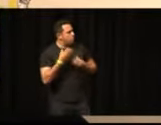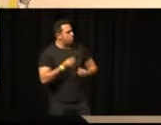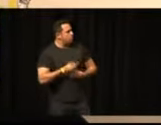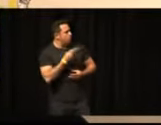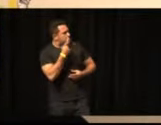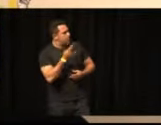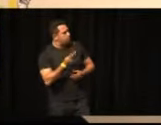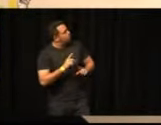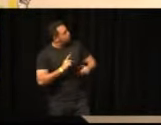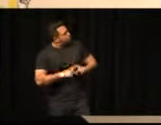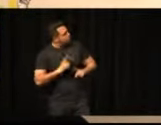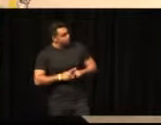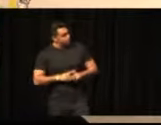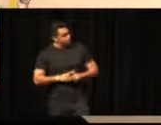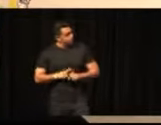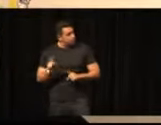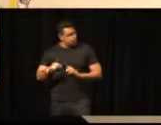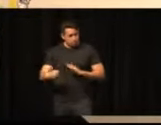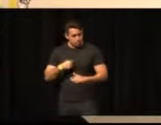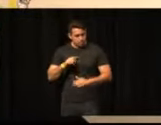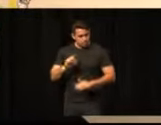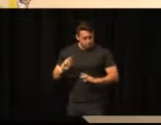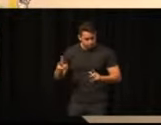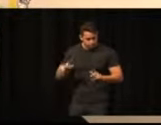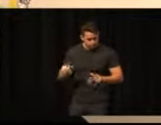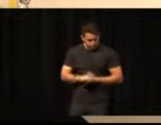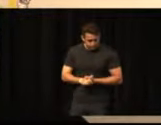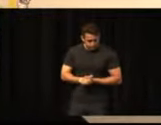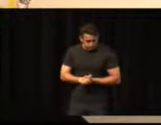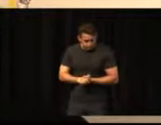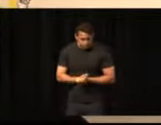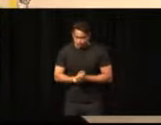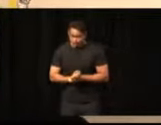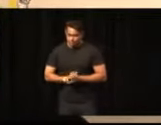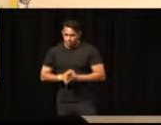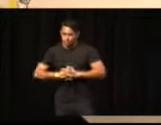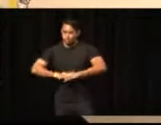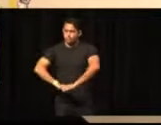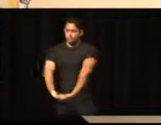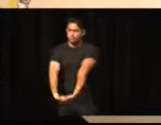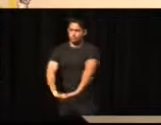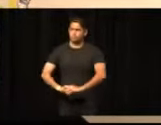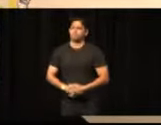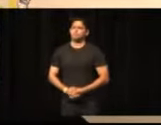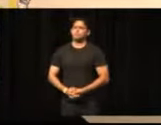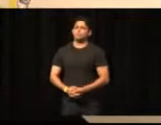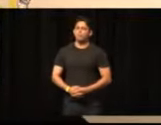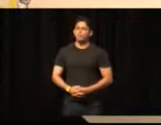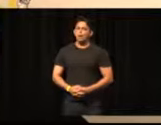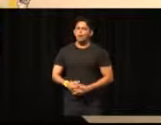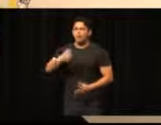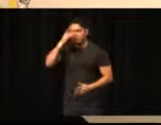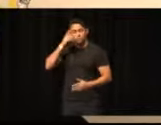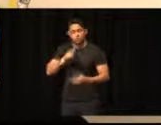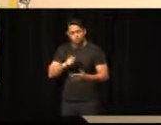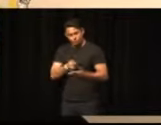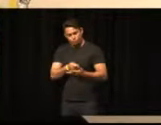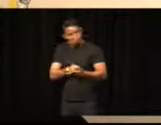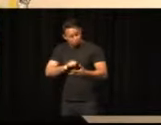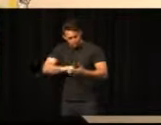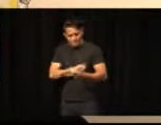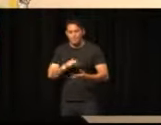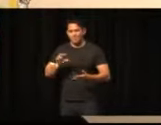¿Alguien pide más una información que propiamente hacer una pregunta? La persona no firma, no sabe quién es la institución, pero